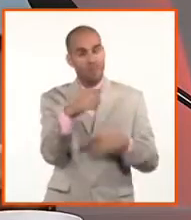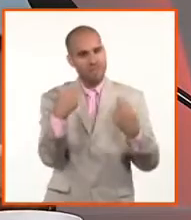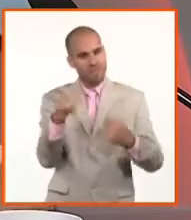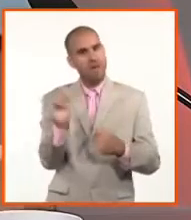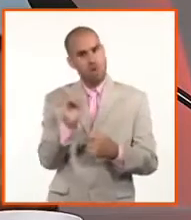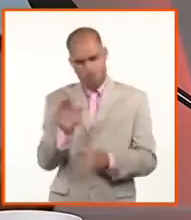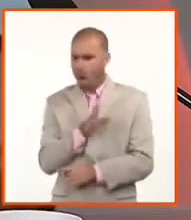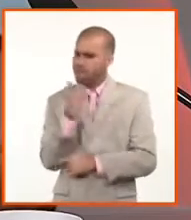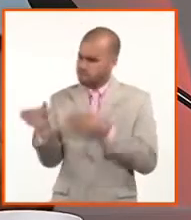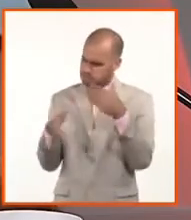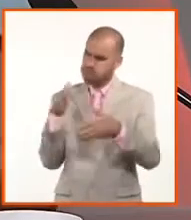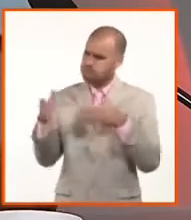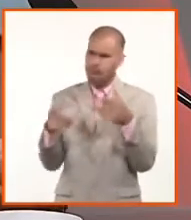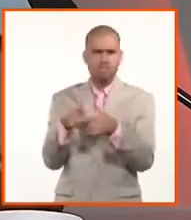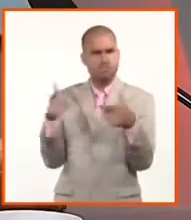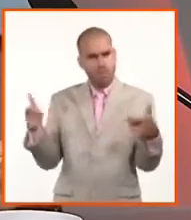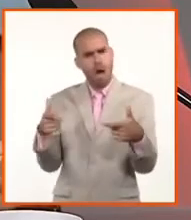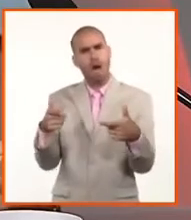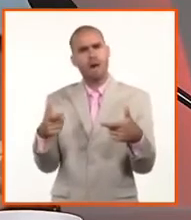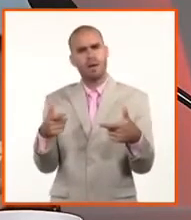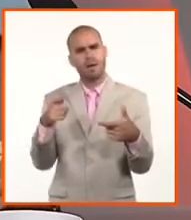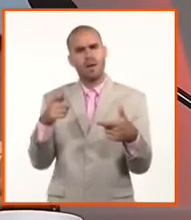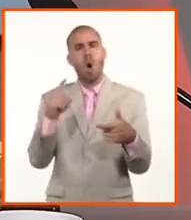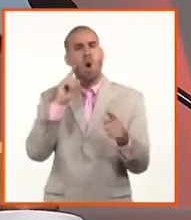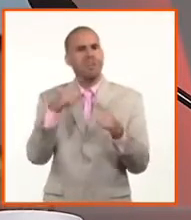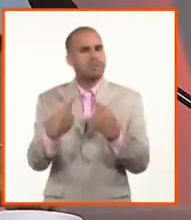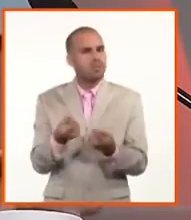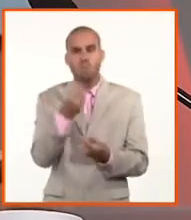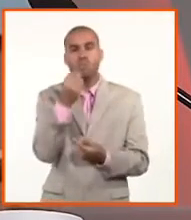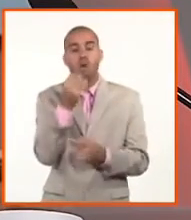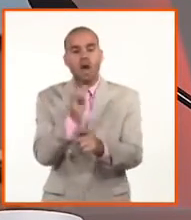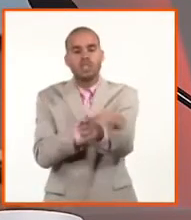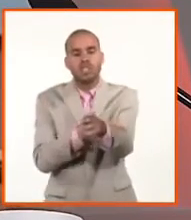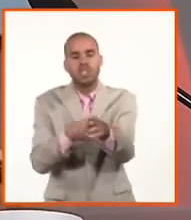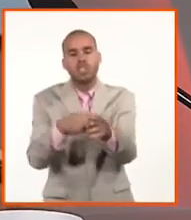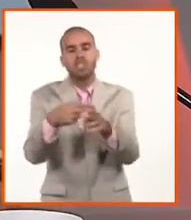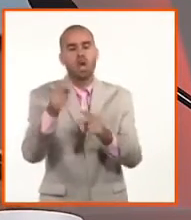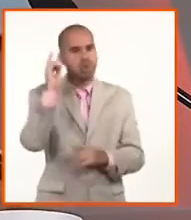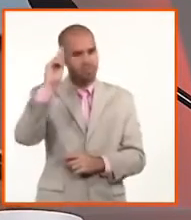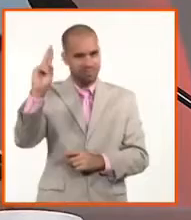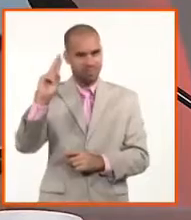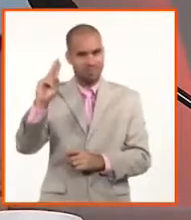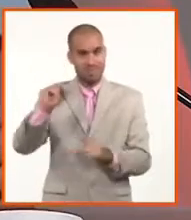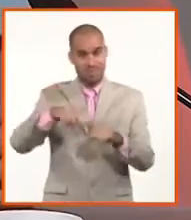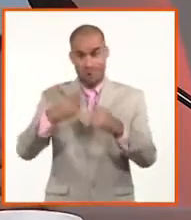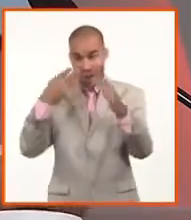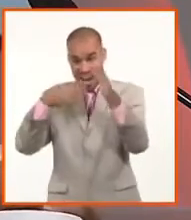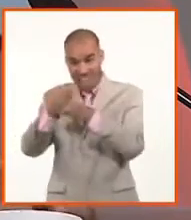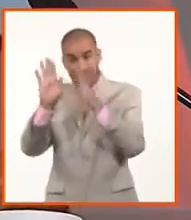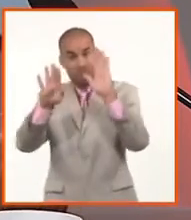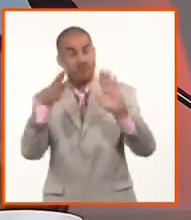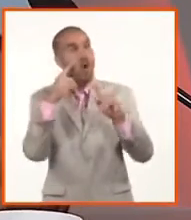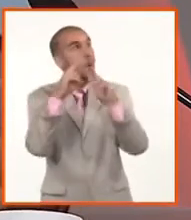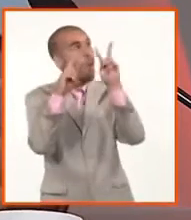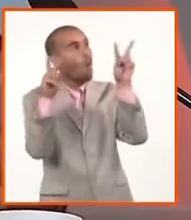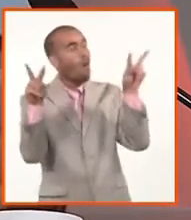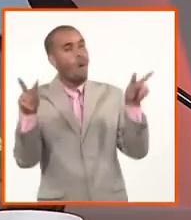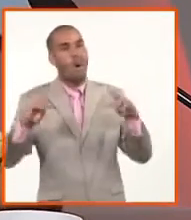casa, que lleguen a esa casa, que logren vivir la historia, porque llegar a la Casa Museo es eso, es vivir la historia, es encontrarse